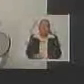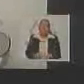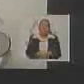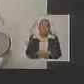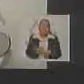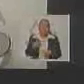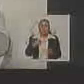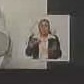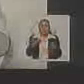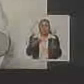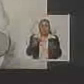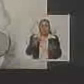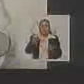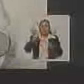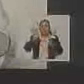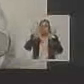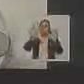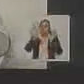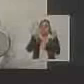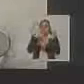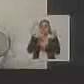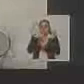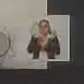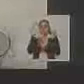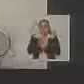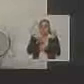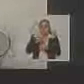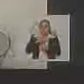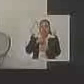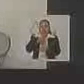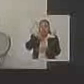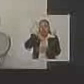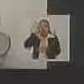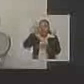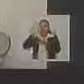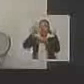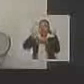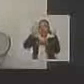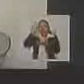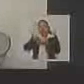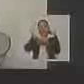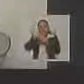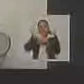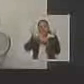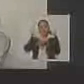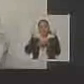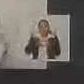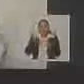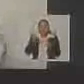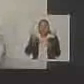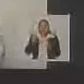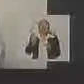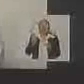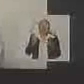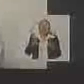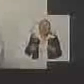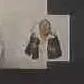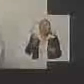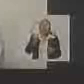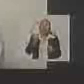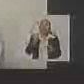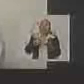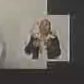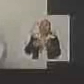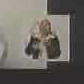de un portal de internet de transparentarte de manera mensual los ingresos y egresos. Posterior, te haré